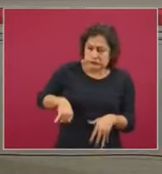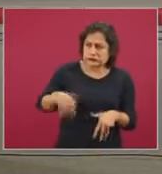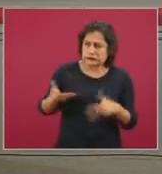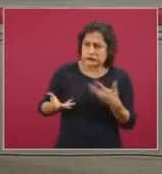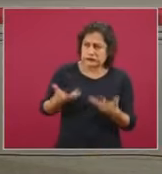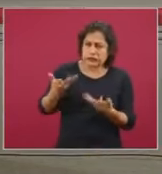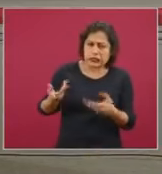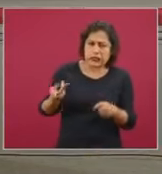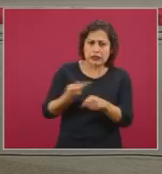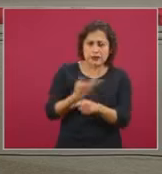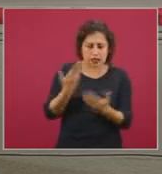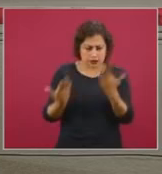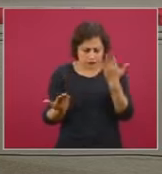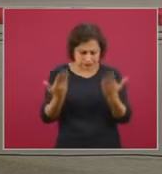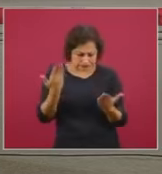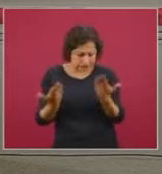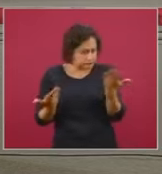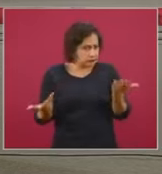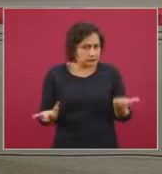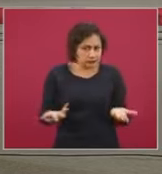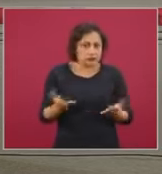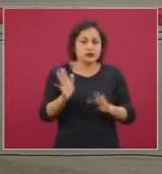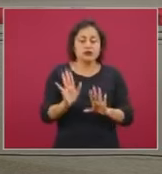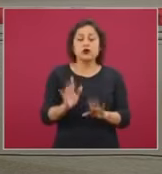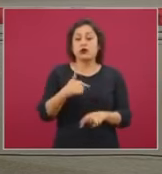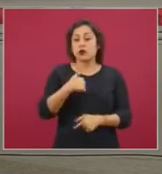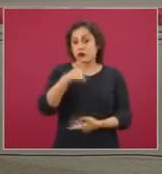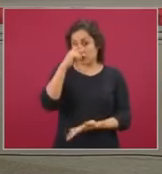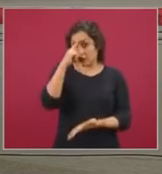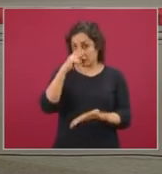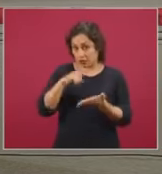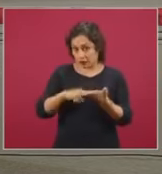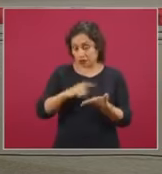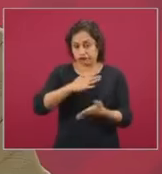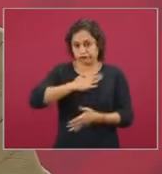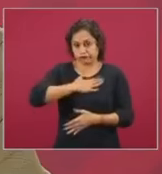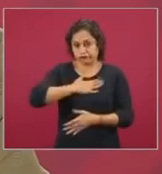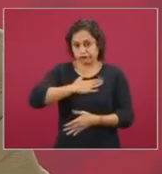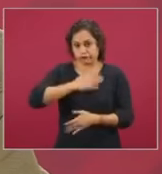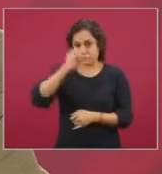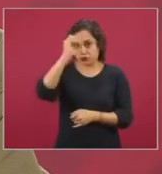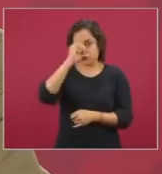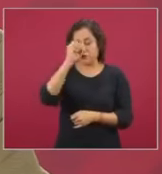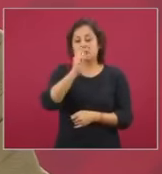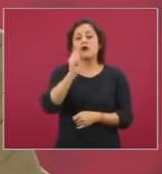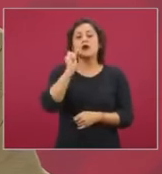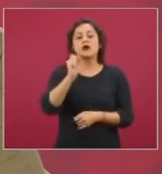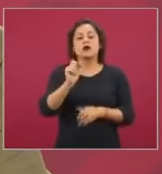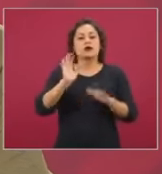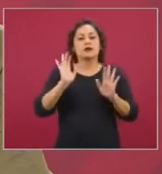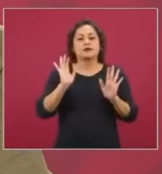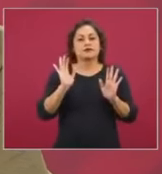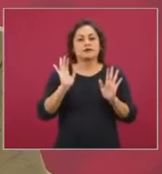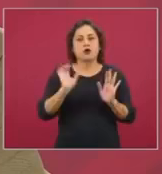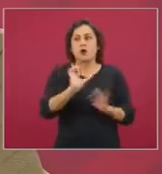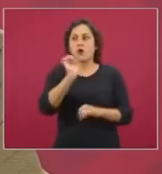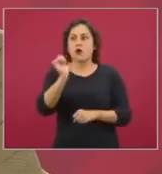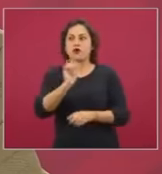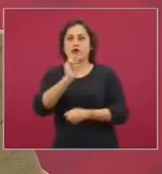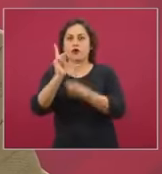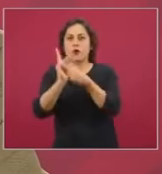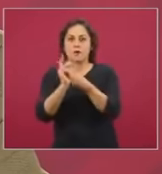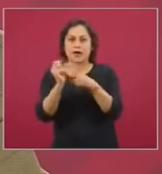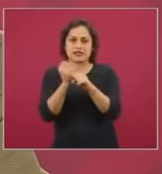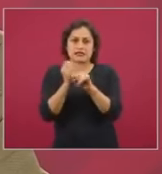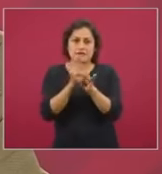la comparación. Creo que yo no conozco ningún otro país que tenga así unos